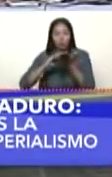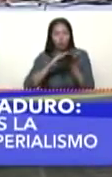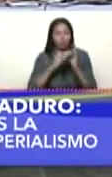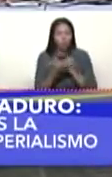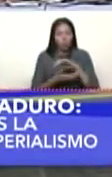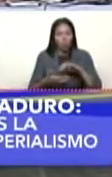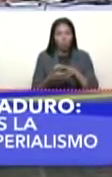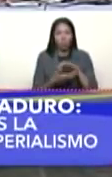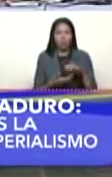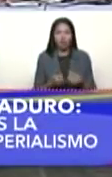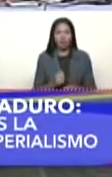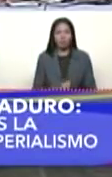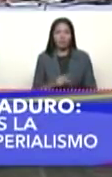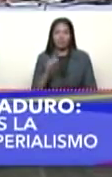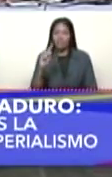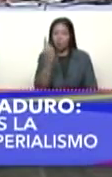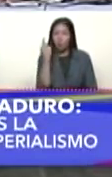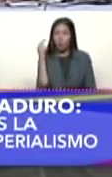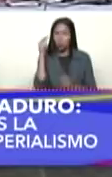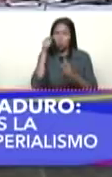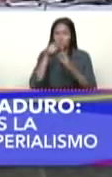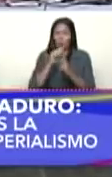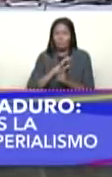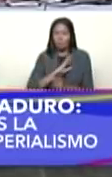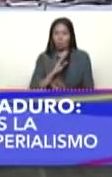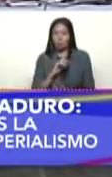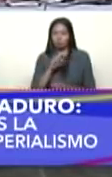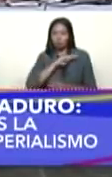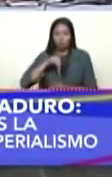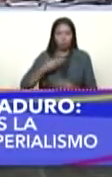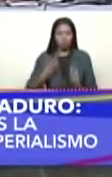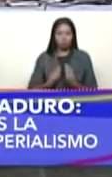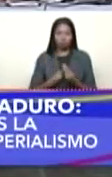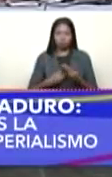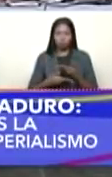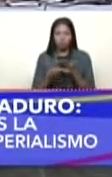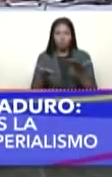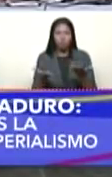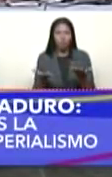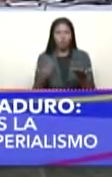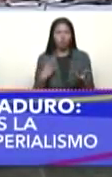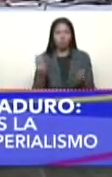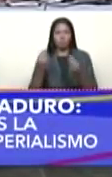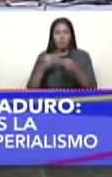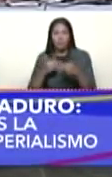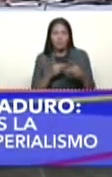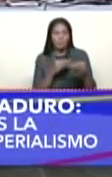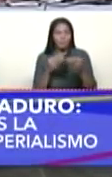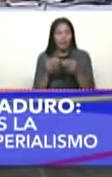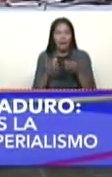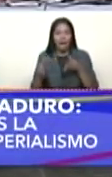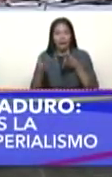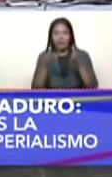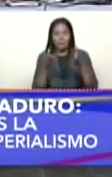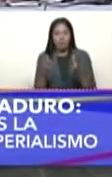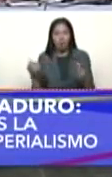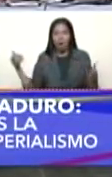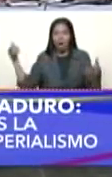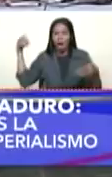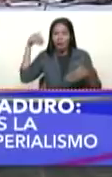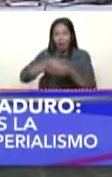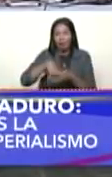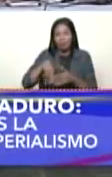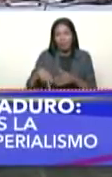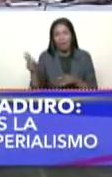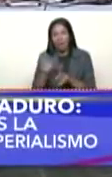problemas. Ese es el único camino mío y nuestro. No es que estamos apostando a varios caminos, al golpe de Estado, a